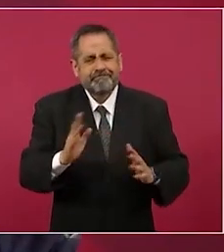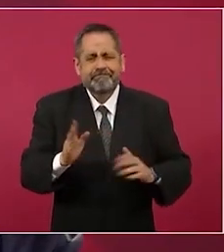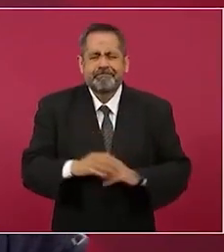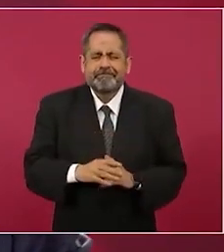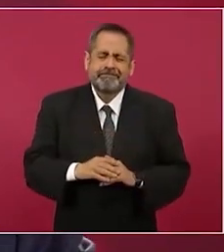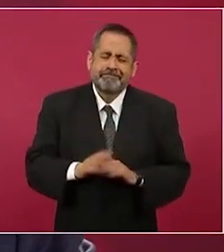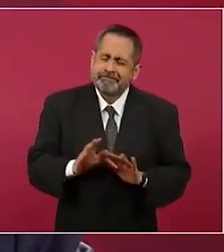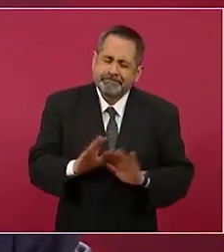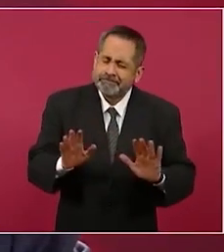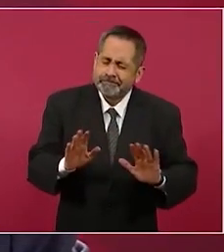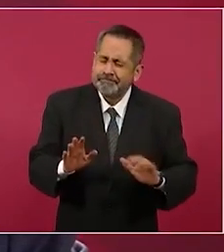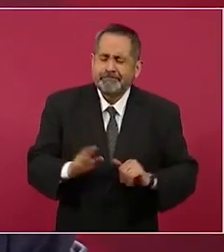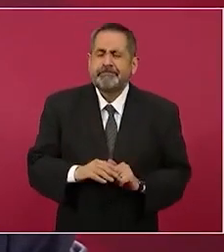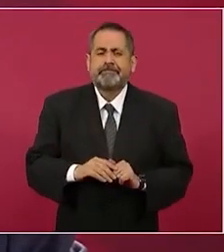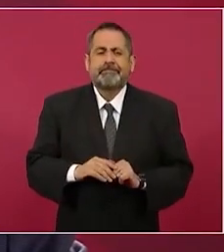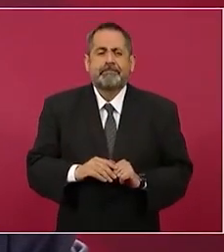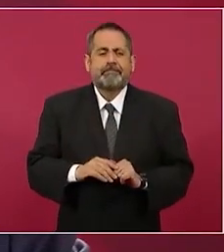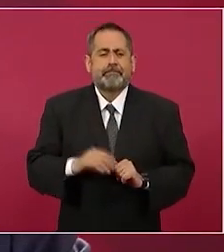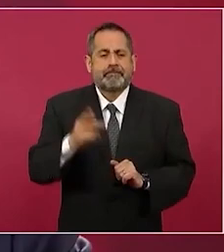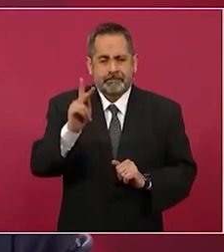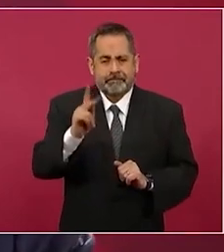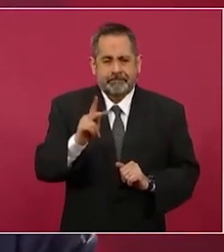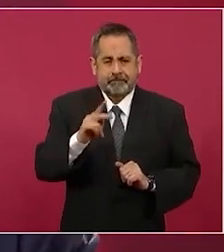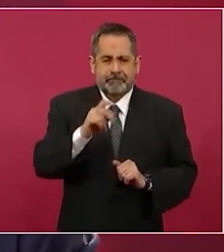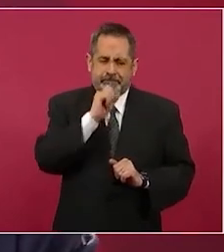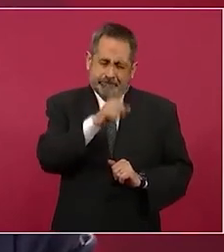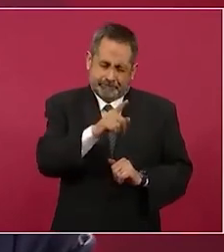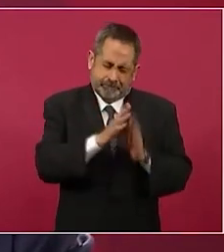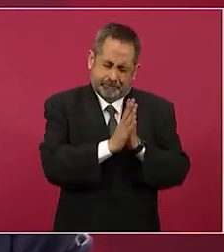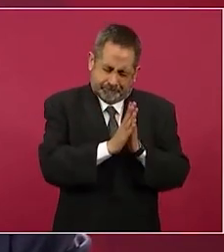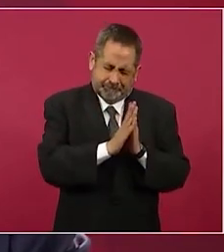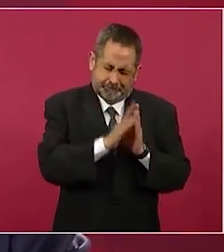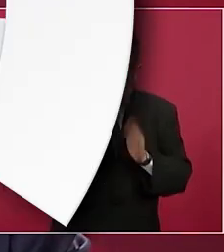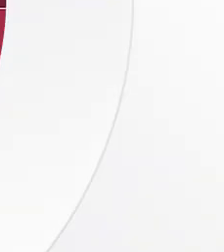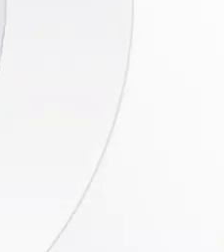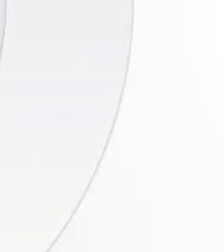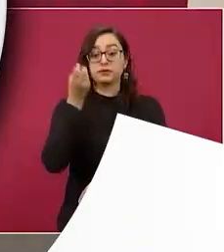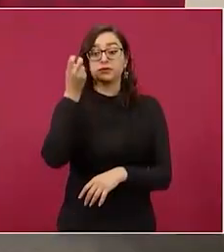pero que también me hagan caso.